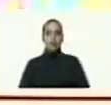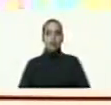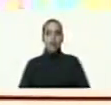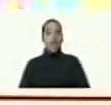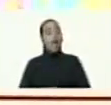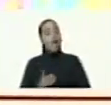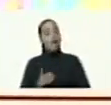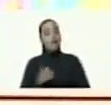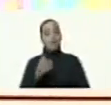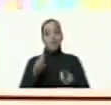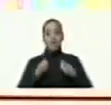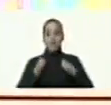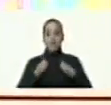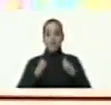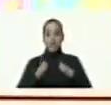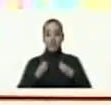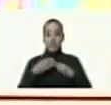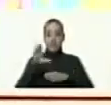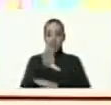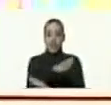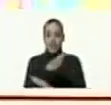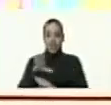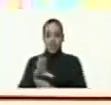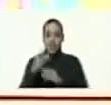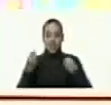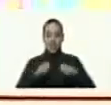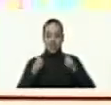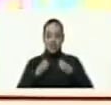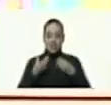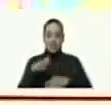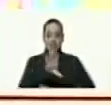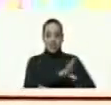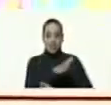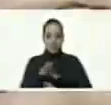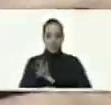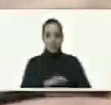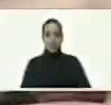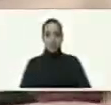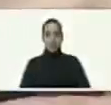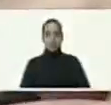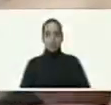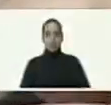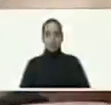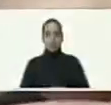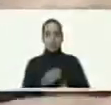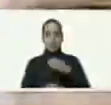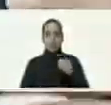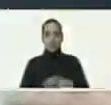Cantarla, Vivencias y Canciones de Adelis Freites, de Caraota, Ñema y Tajá.